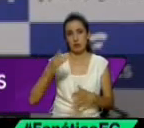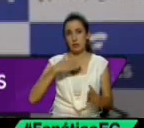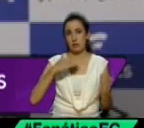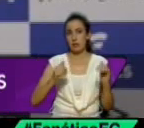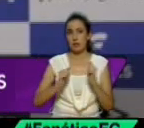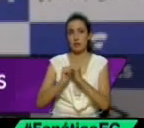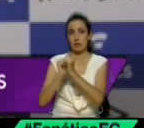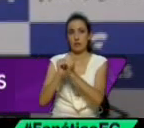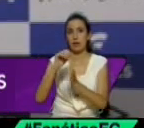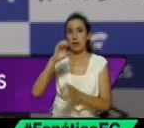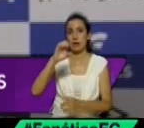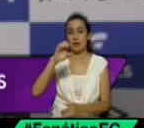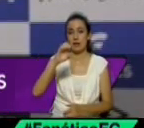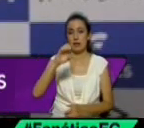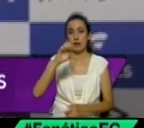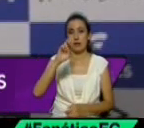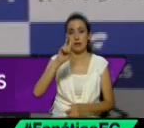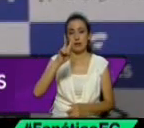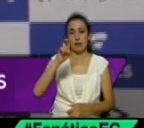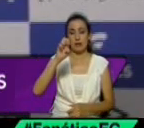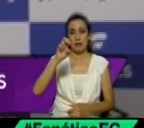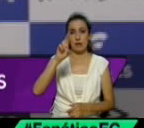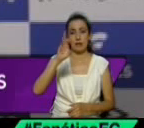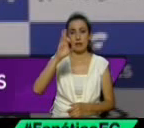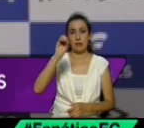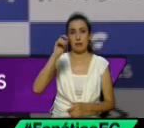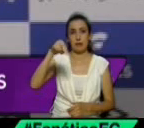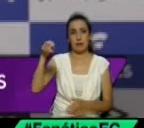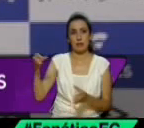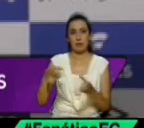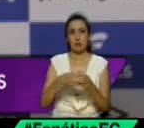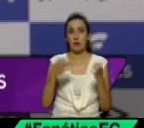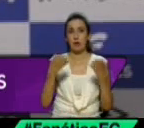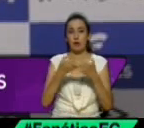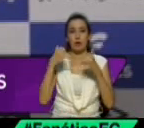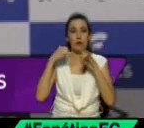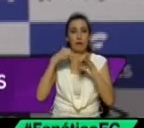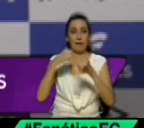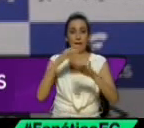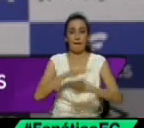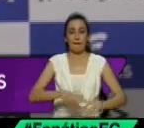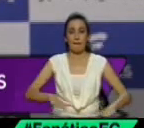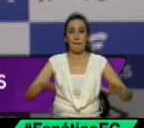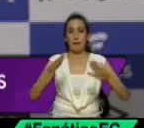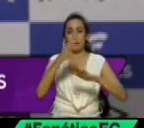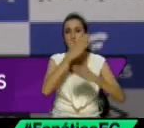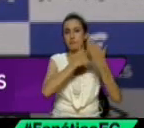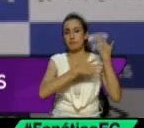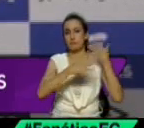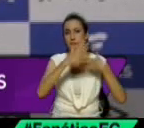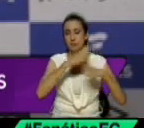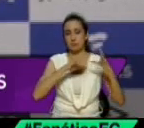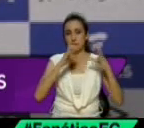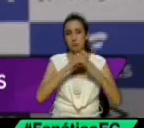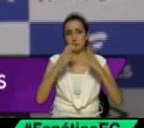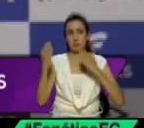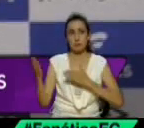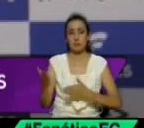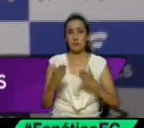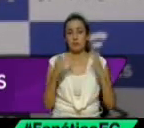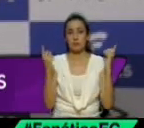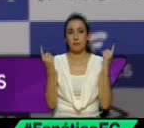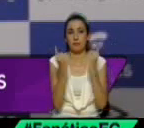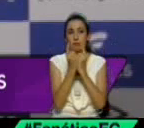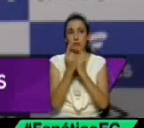club que he venido siguiendo desde hace mucho tiempo, cuando estaba más atrás de Aaron